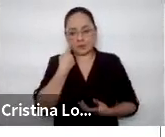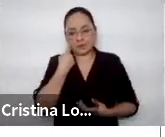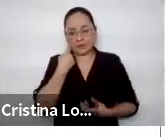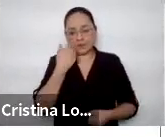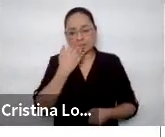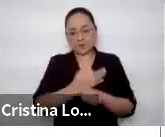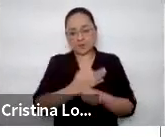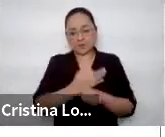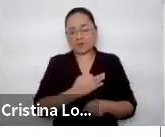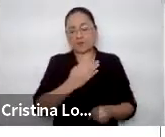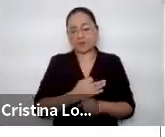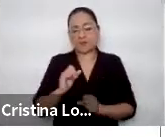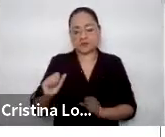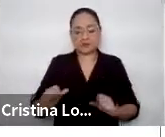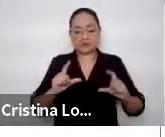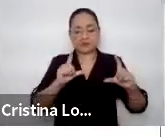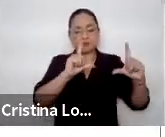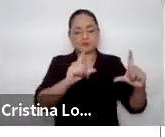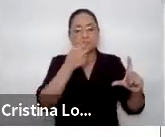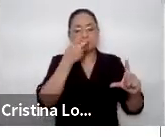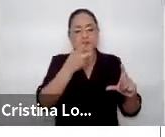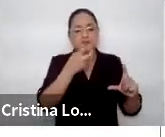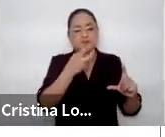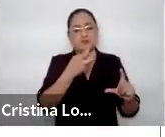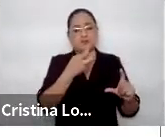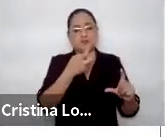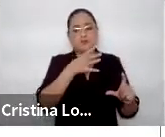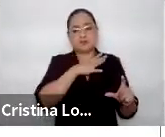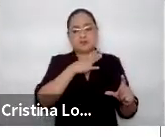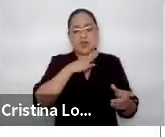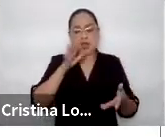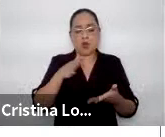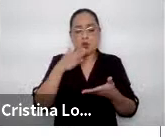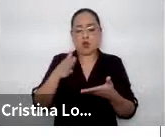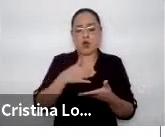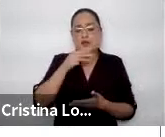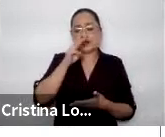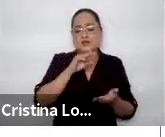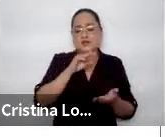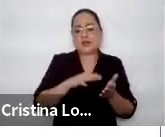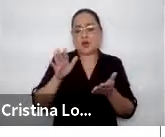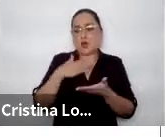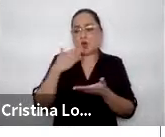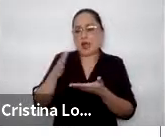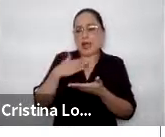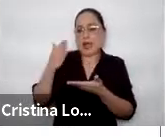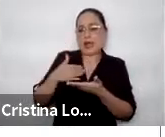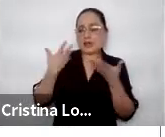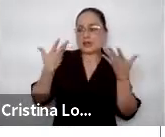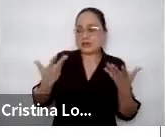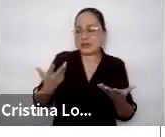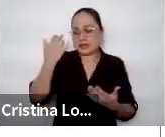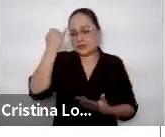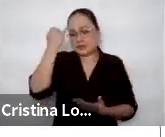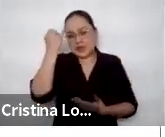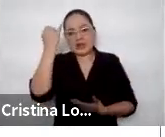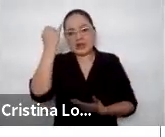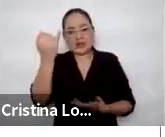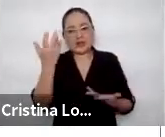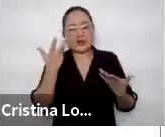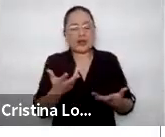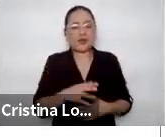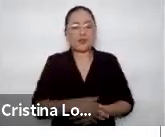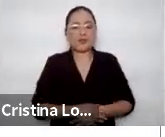estamos con gacetas de más de 3,000, 5,000 páginas. Entonces, también en ese entonces se